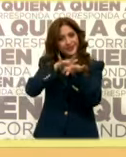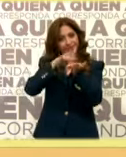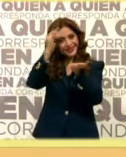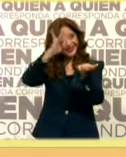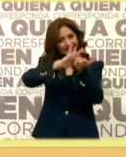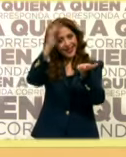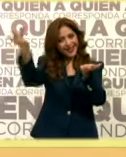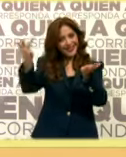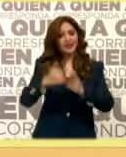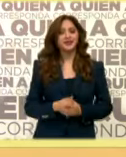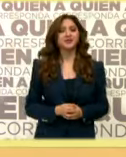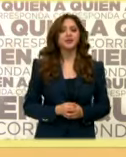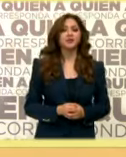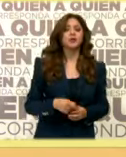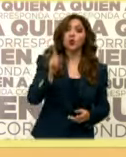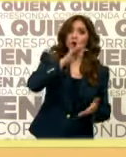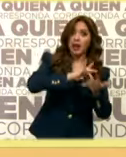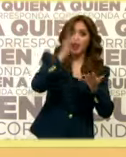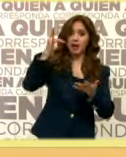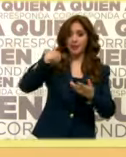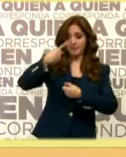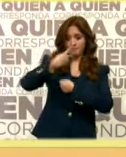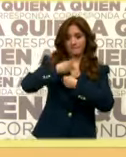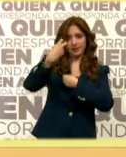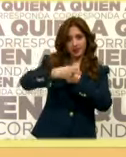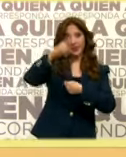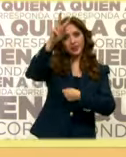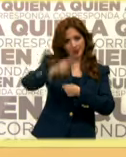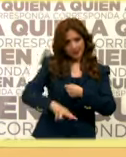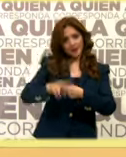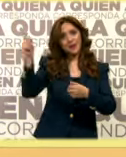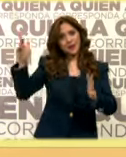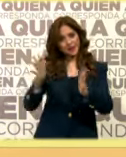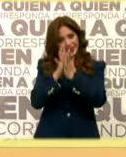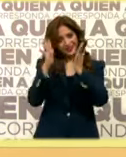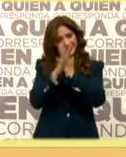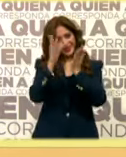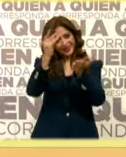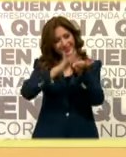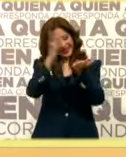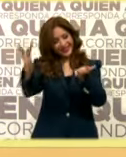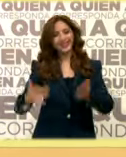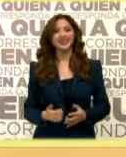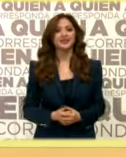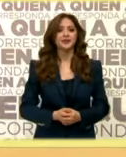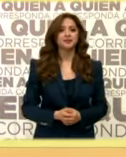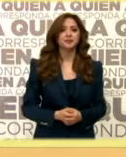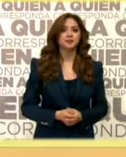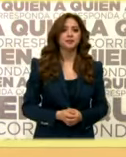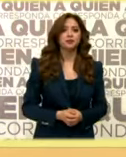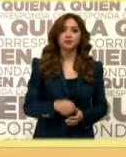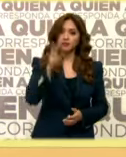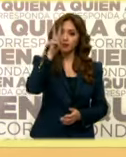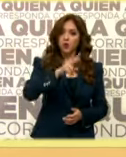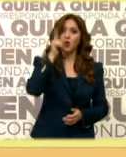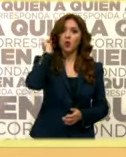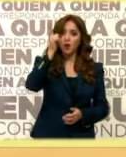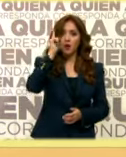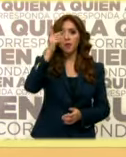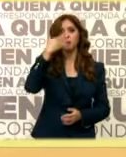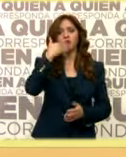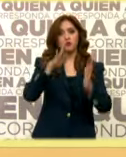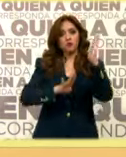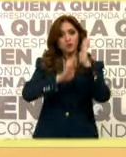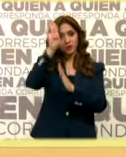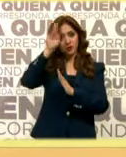contrario, gracias por el espacio. Y de verdad, vengan y participen. Mi gracias, te lo agradezco. Cuídense mucho, mucho éxito para este año que viene, ¿eh?